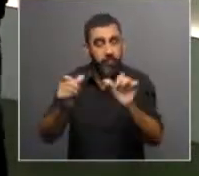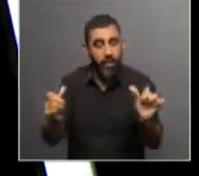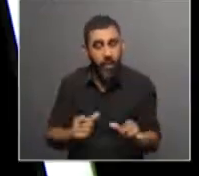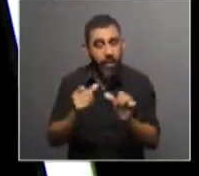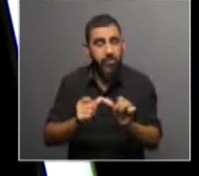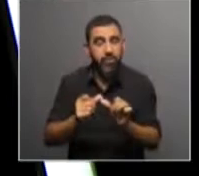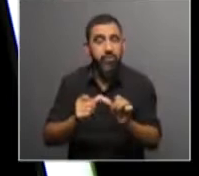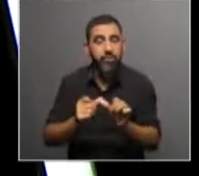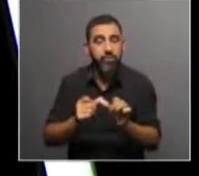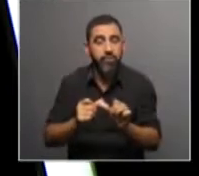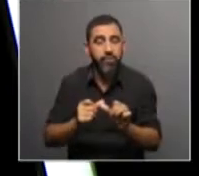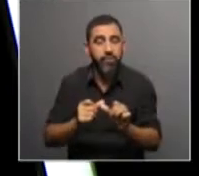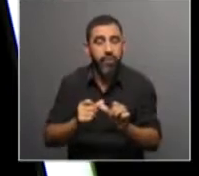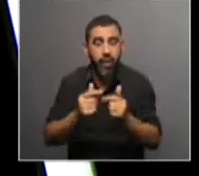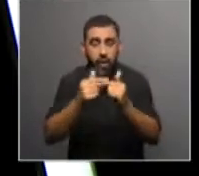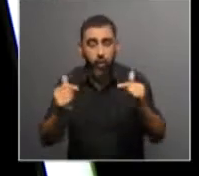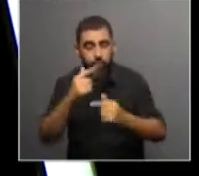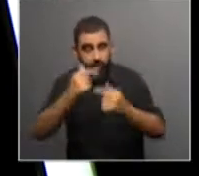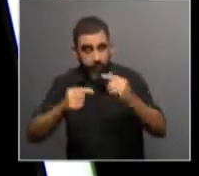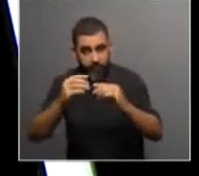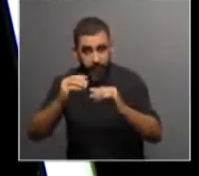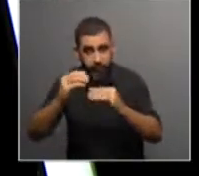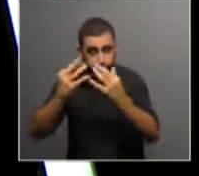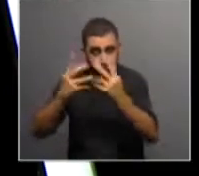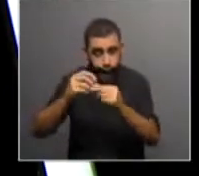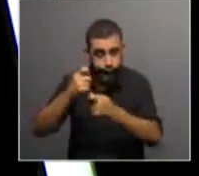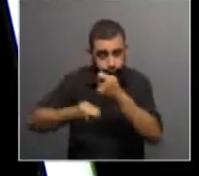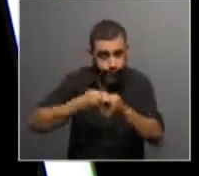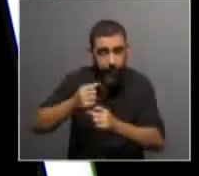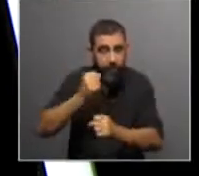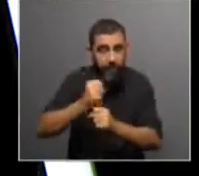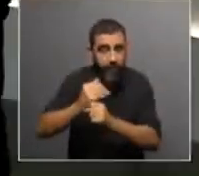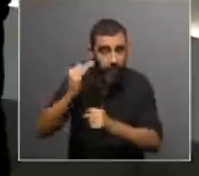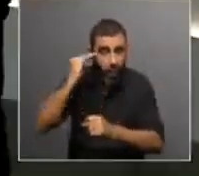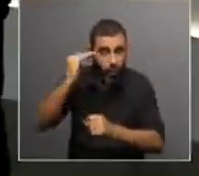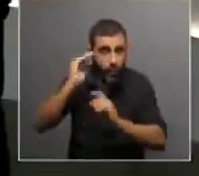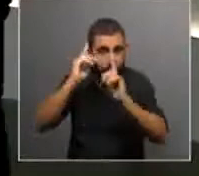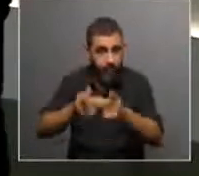las plataformas, los insumos y demás, hay que trabajar con los docentes, por ejemplo.